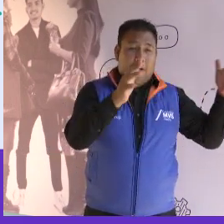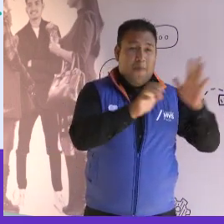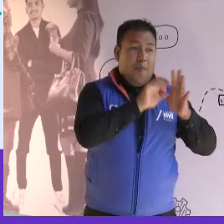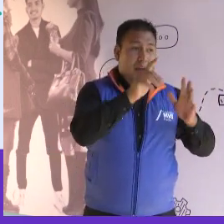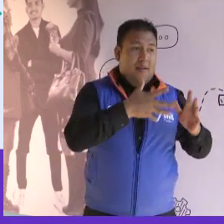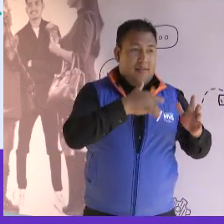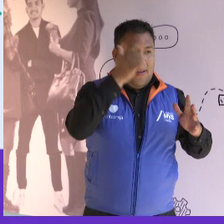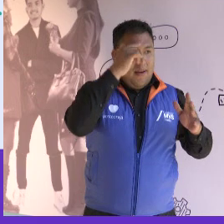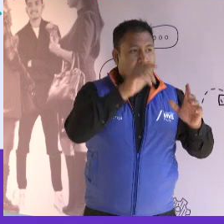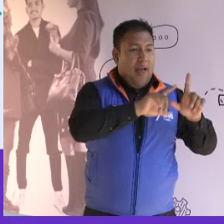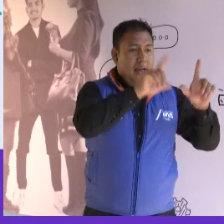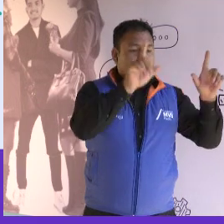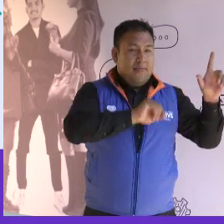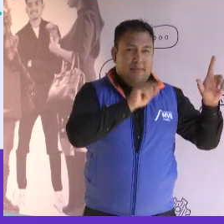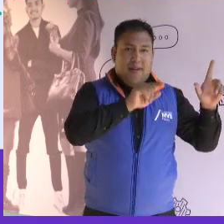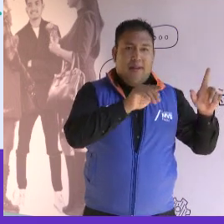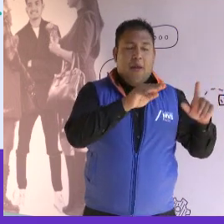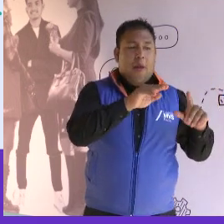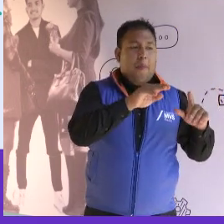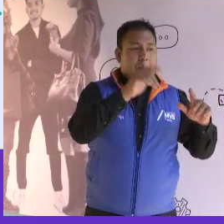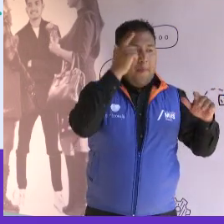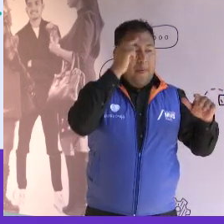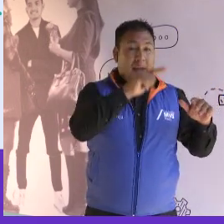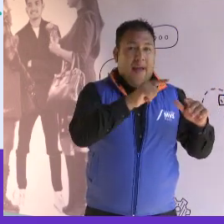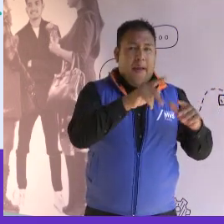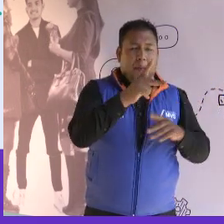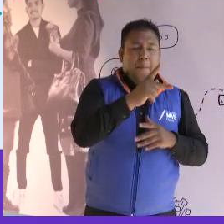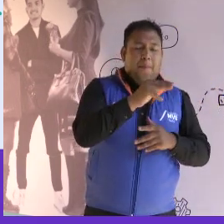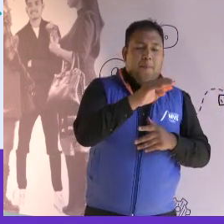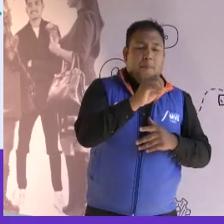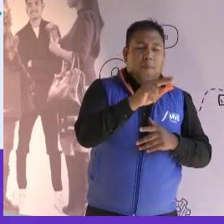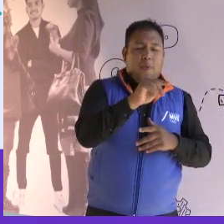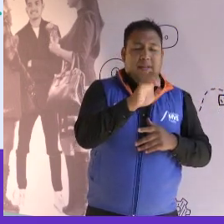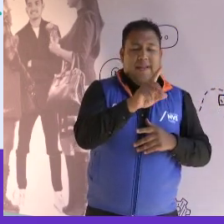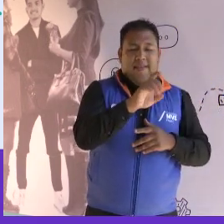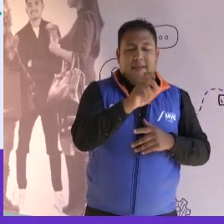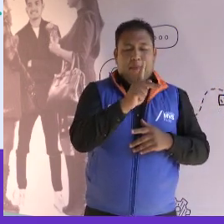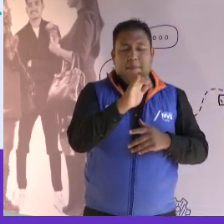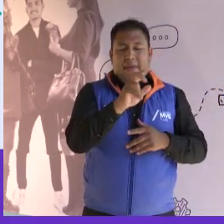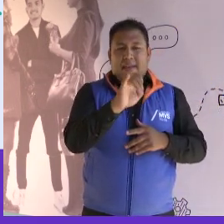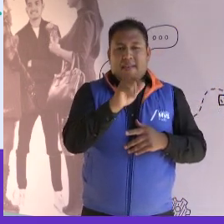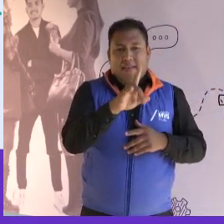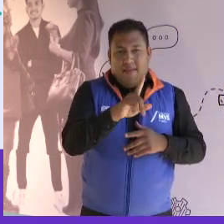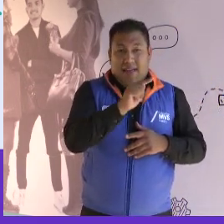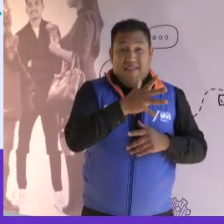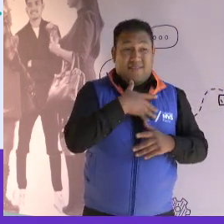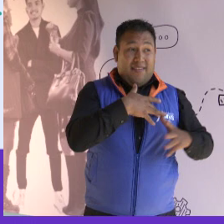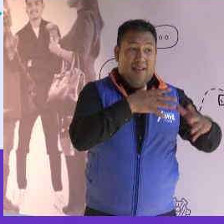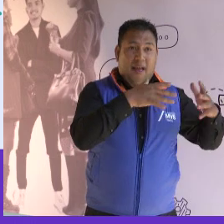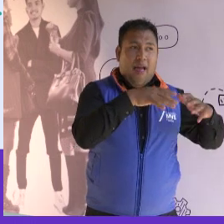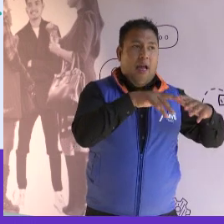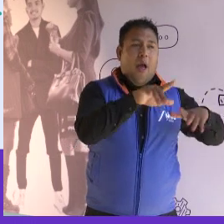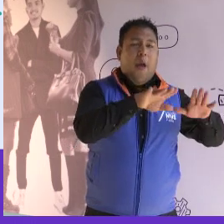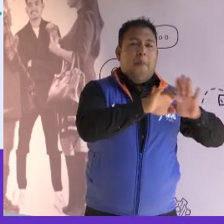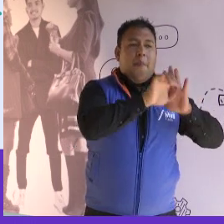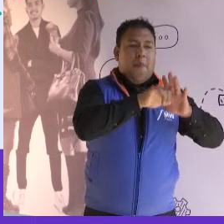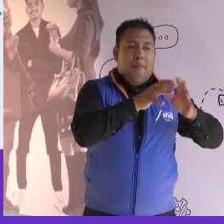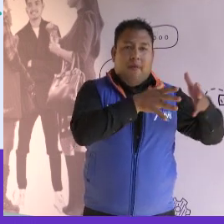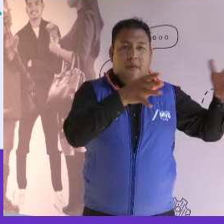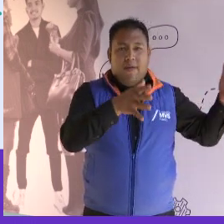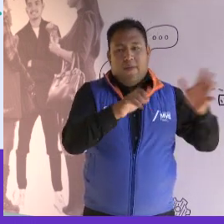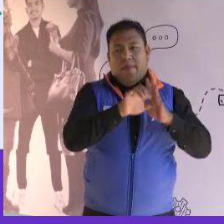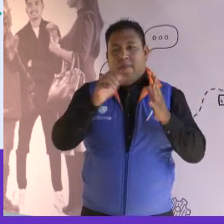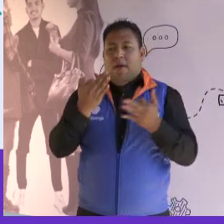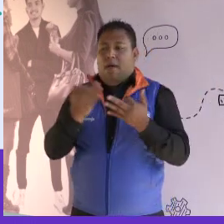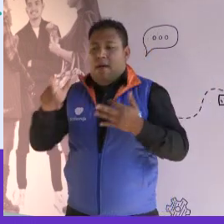mañana, es la entidad que más dona en el país, y teníamos entidades más pequeñas como fundaciones comunitarias, ¿no? Como Fundación Merced Querétaro, que es una